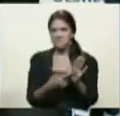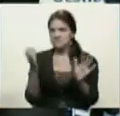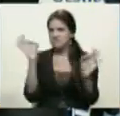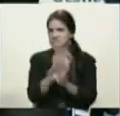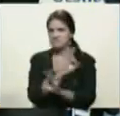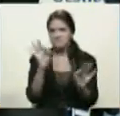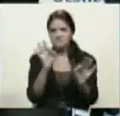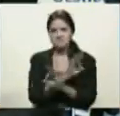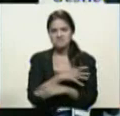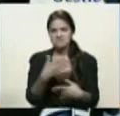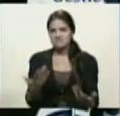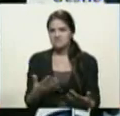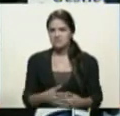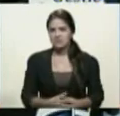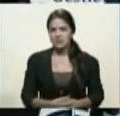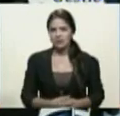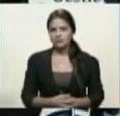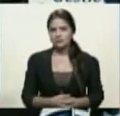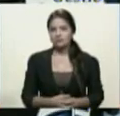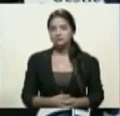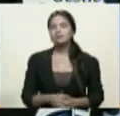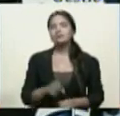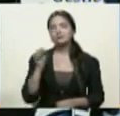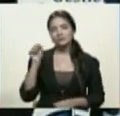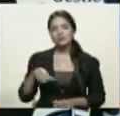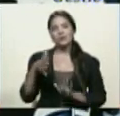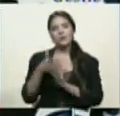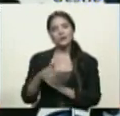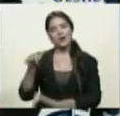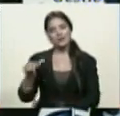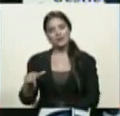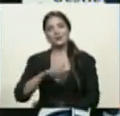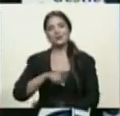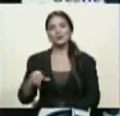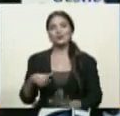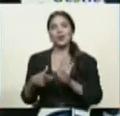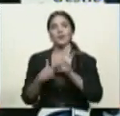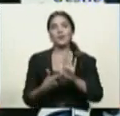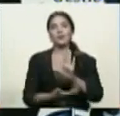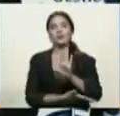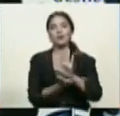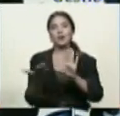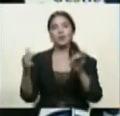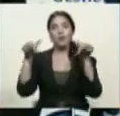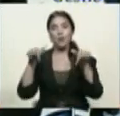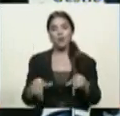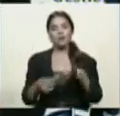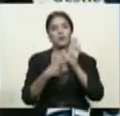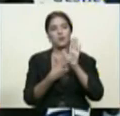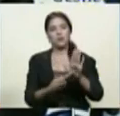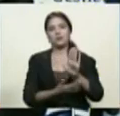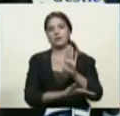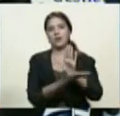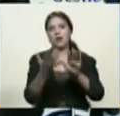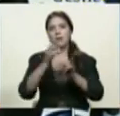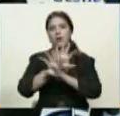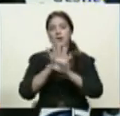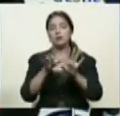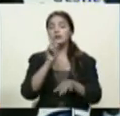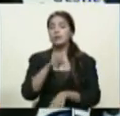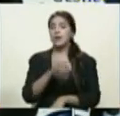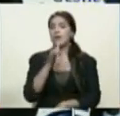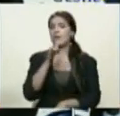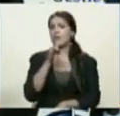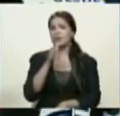identidad lo que sí ocurrió aquí y lo estamos demostrando el día de hoy y cada información